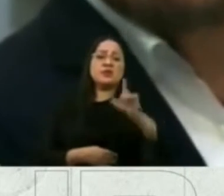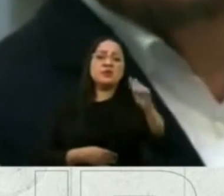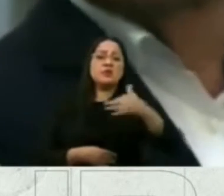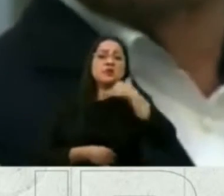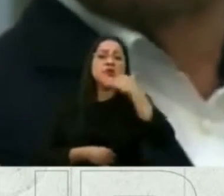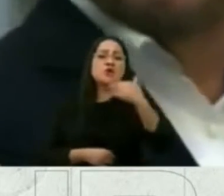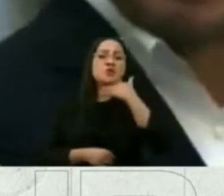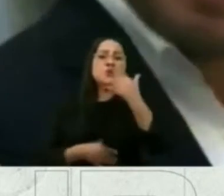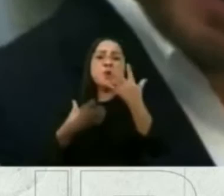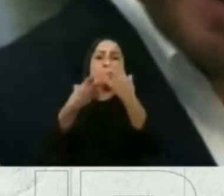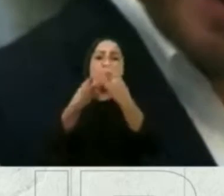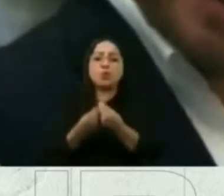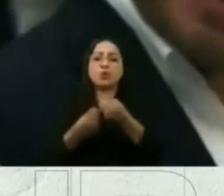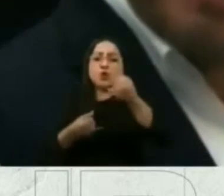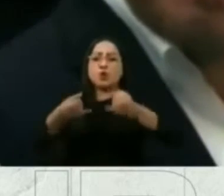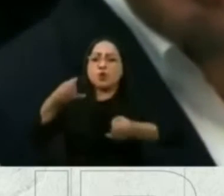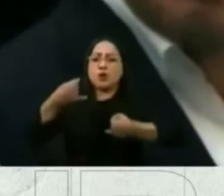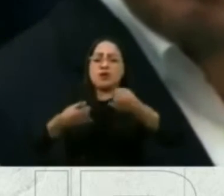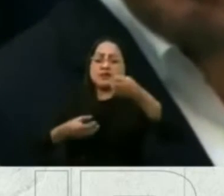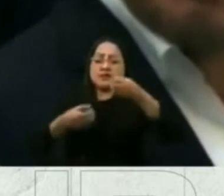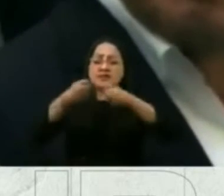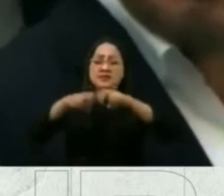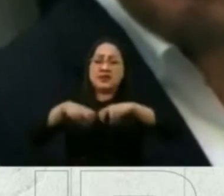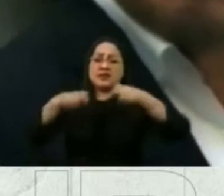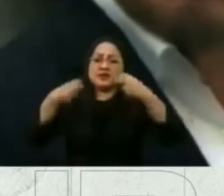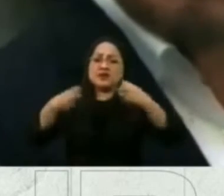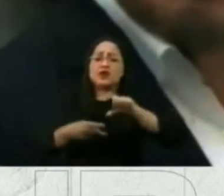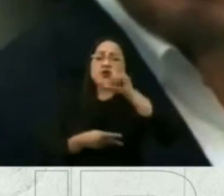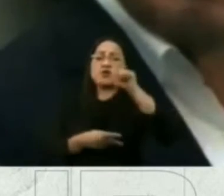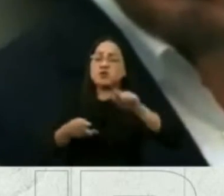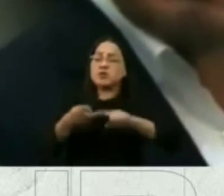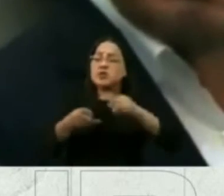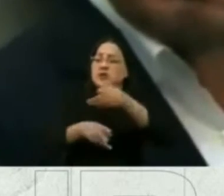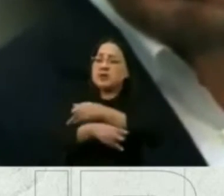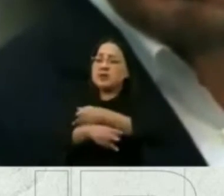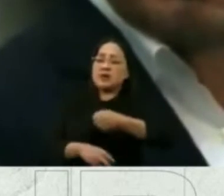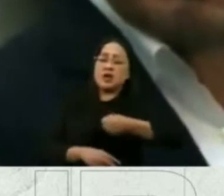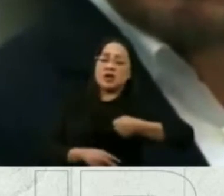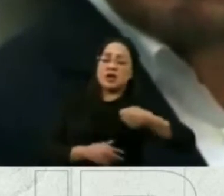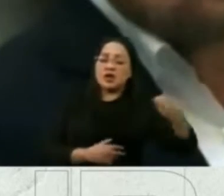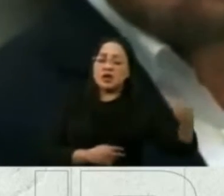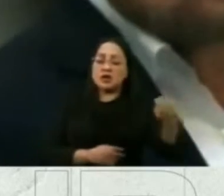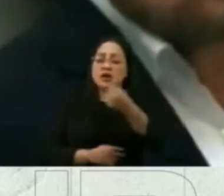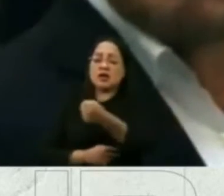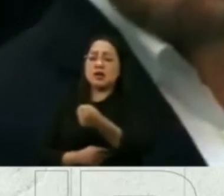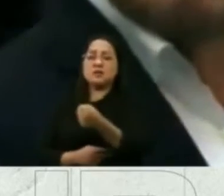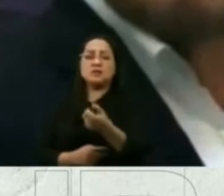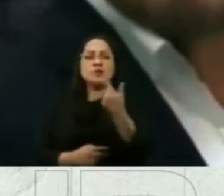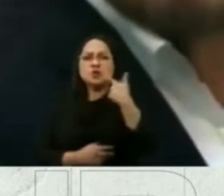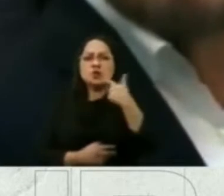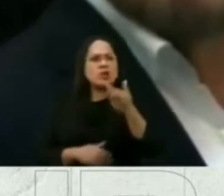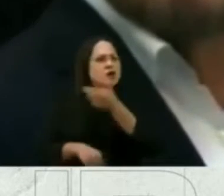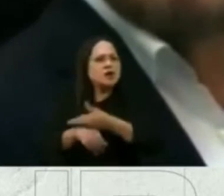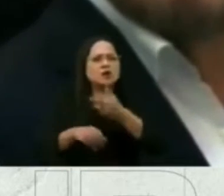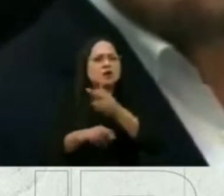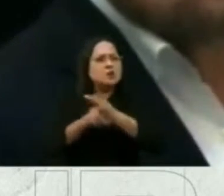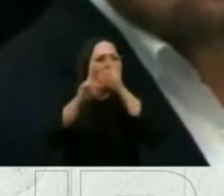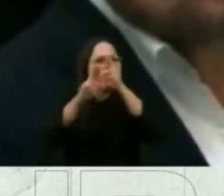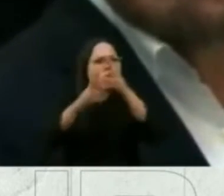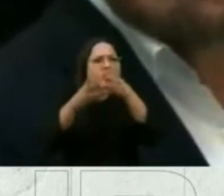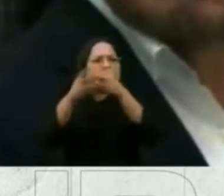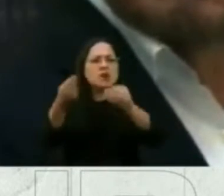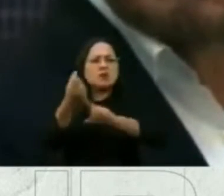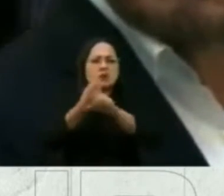jueces y magistrados. Y luego el nepotismo que no quisieron atender y resolver con sinceridad, sino que